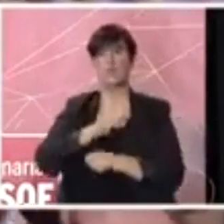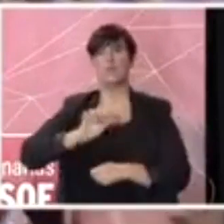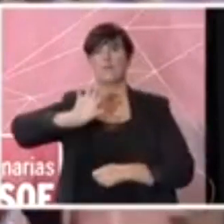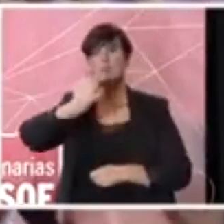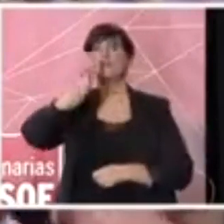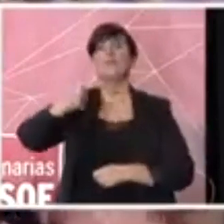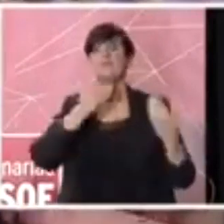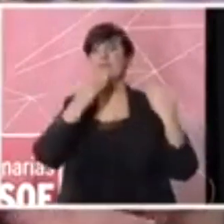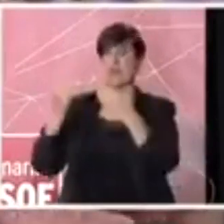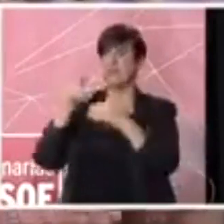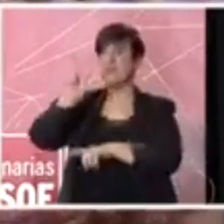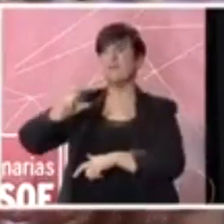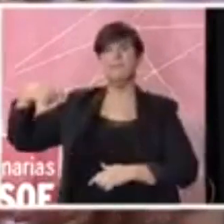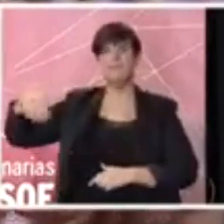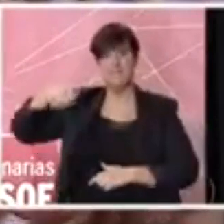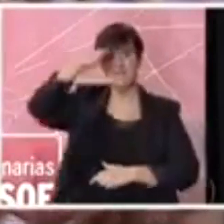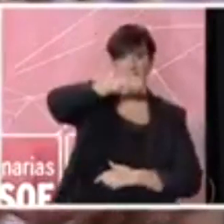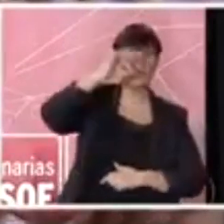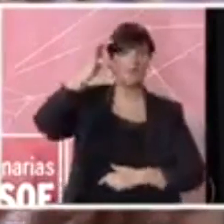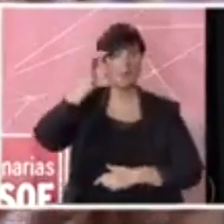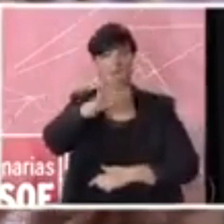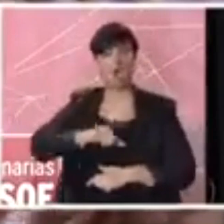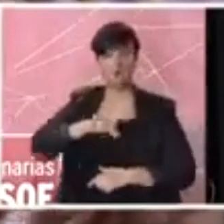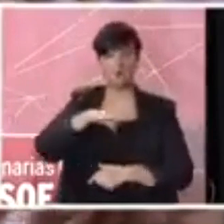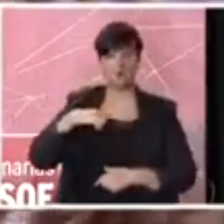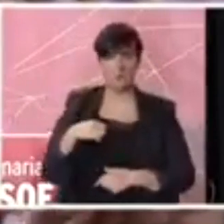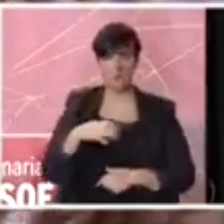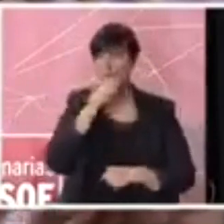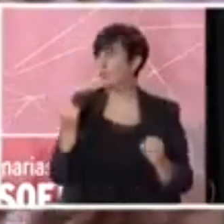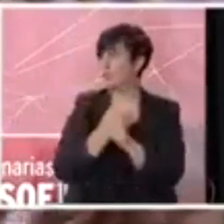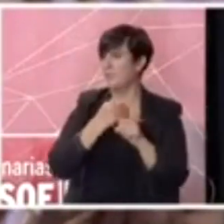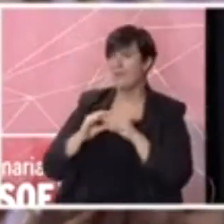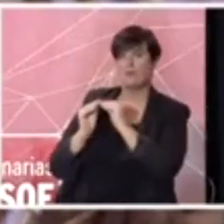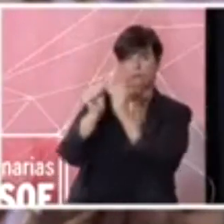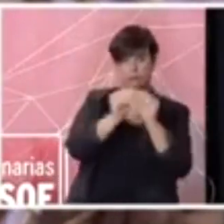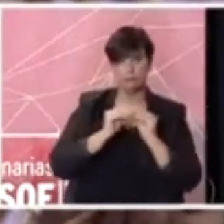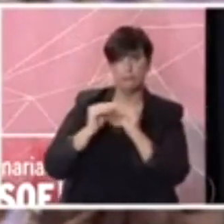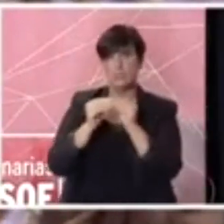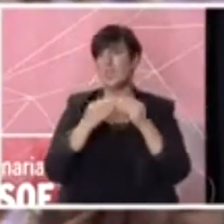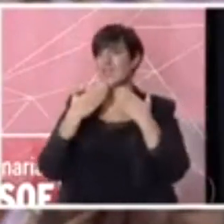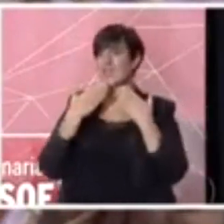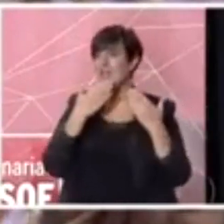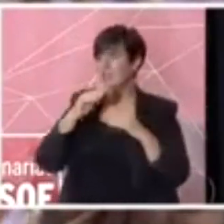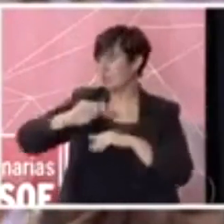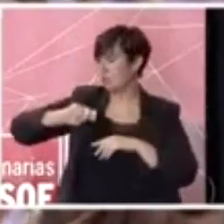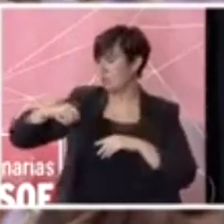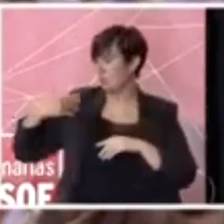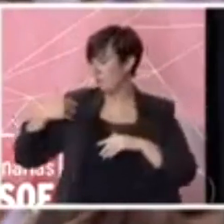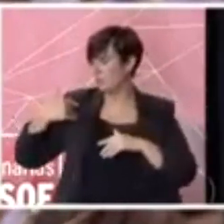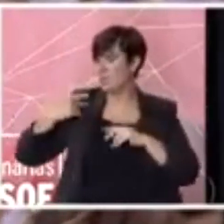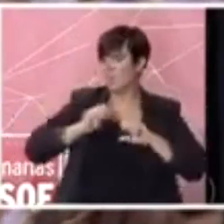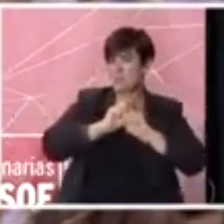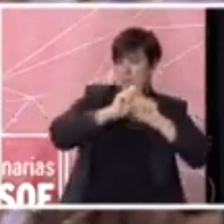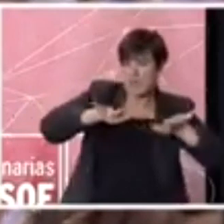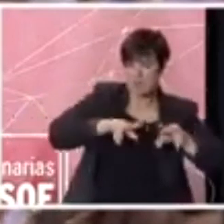agradeceré también a los presidentes y presidentas autonómicos el trabajo de cogobernanza que hemos hecho durante estos últimos meses, desde el principio de